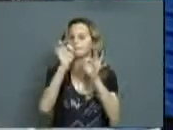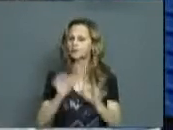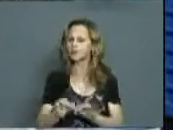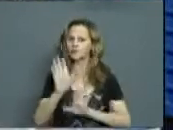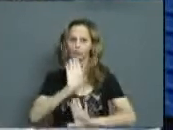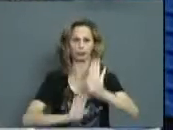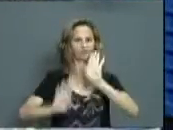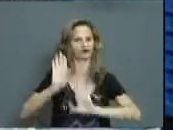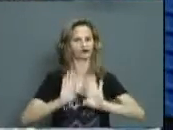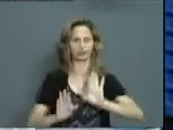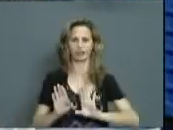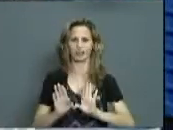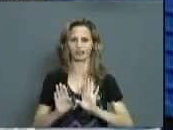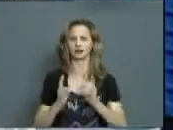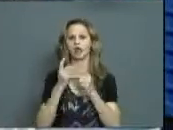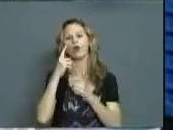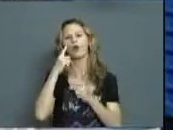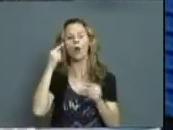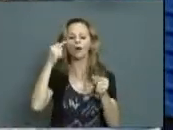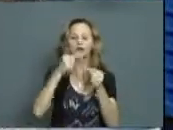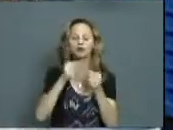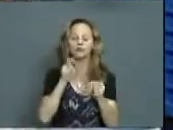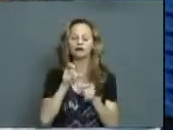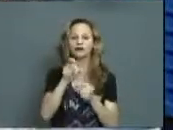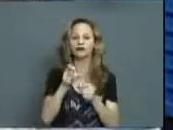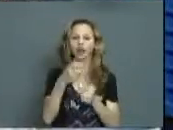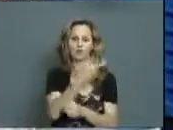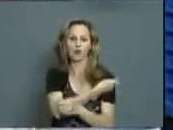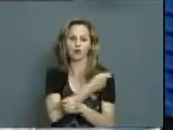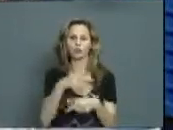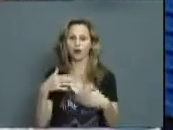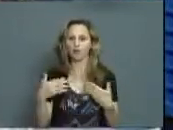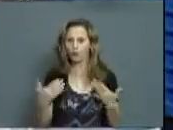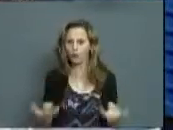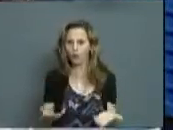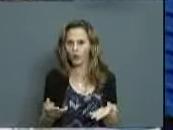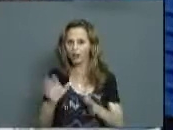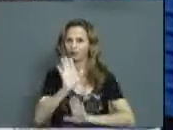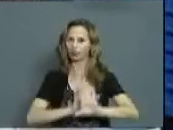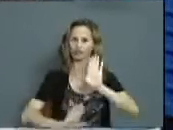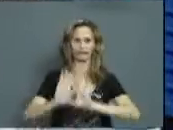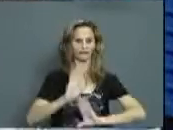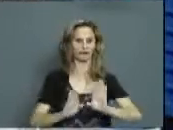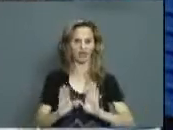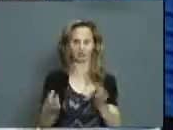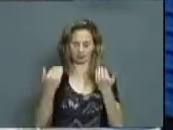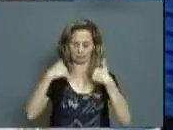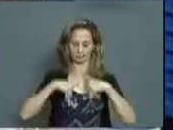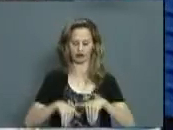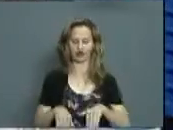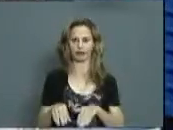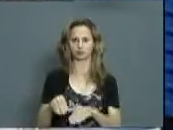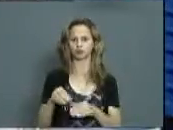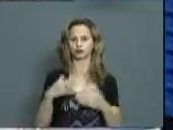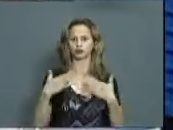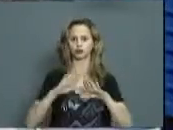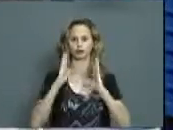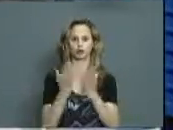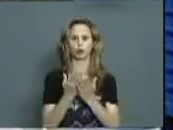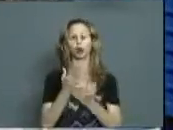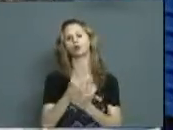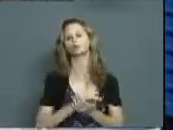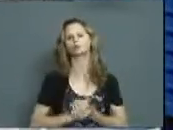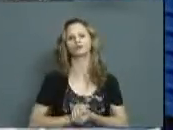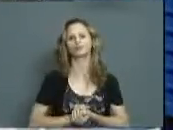anticuerpos. Hay un problema de que las personas a veces identifican como que si